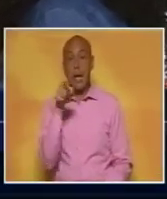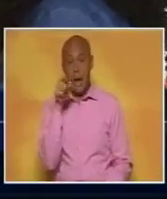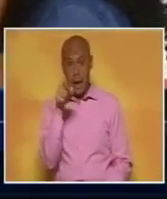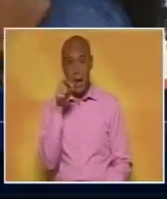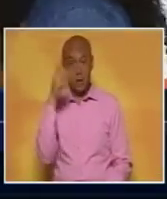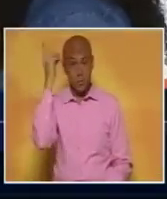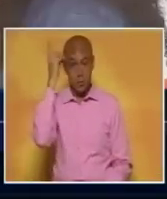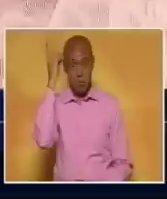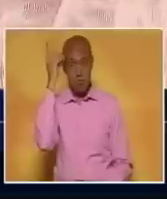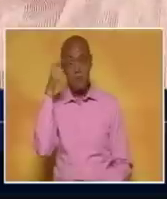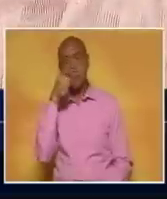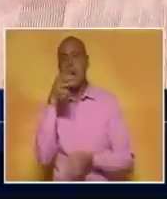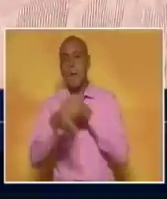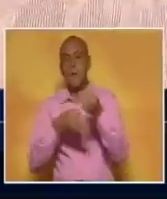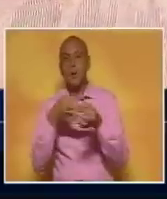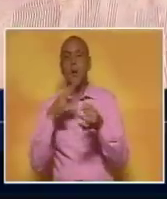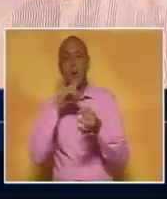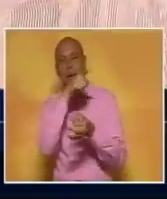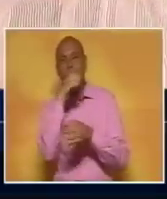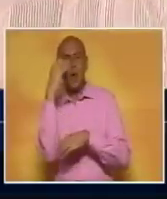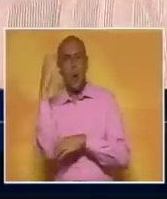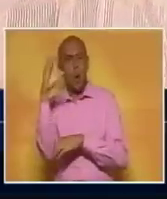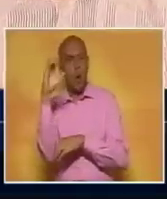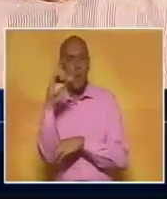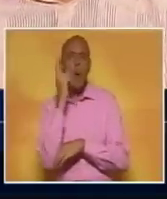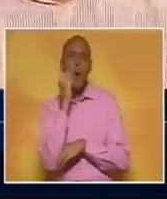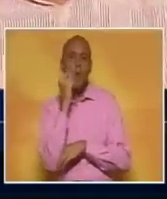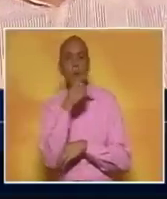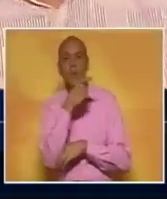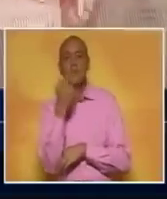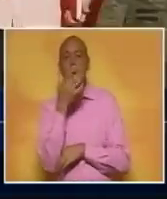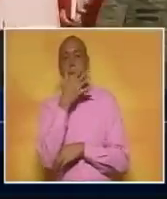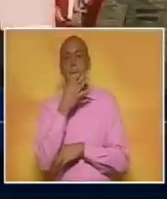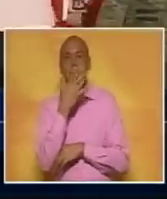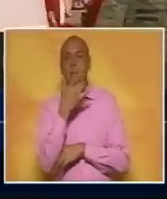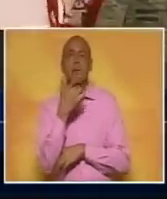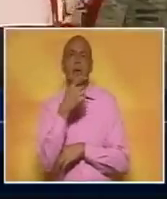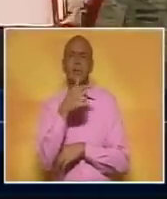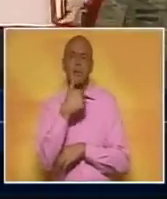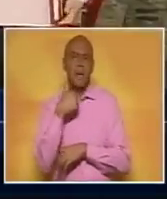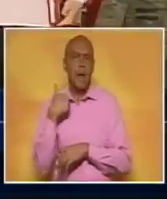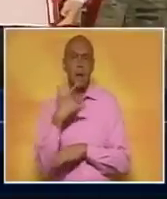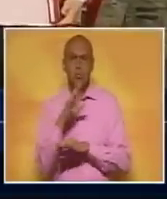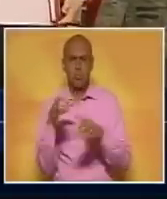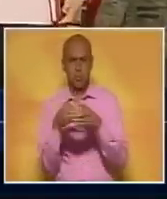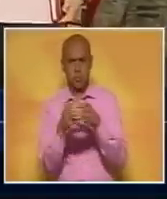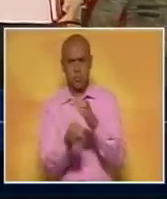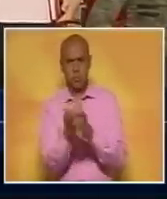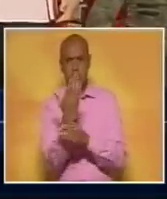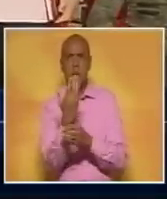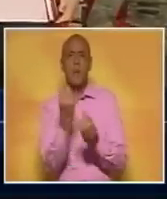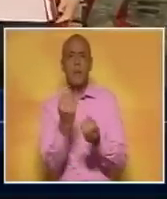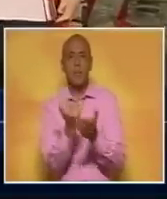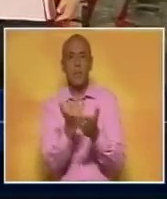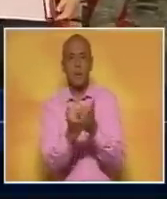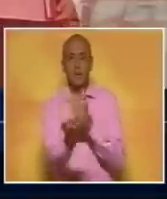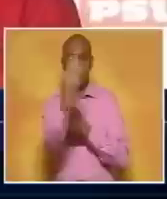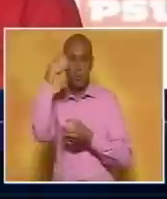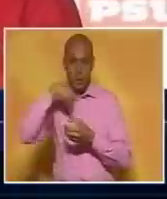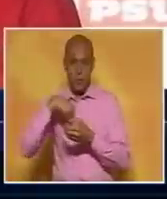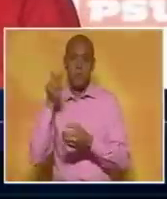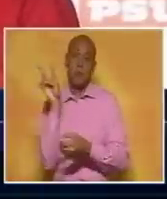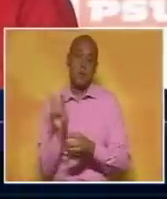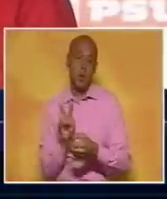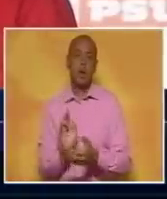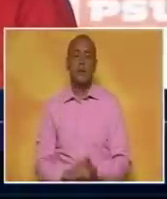las Autodefensas Unidas de Colombia hayan asegurado la creación de un bloque de ese grupo irregular en territorio